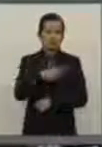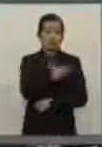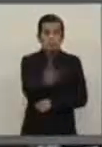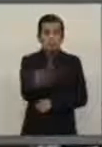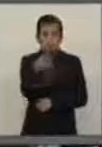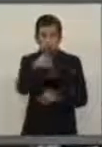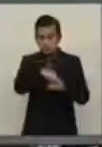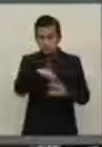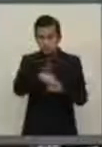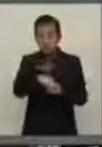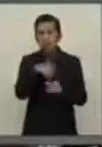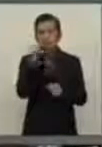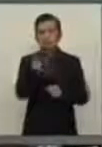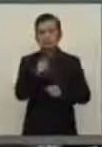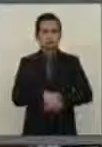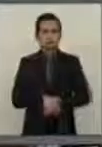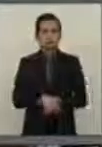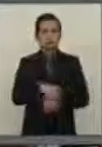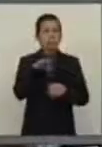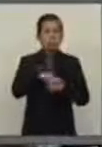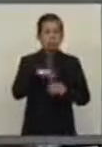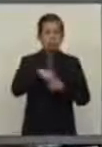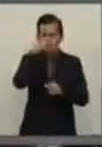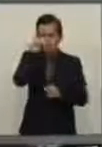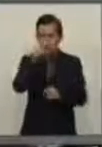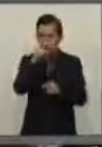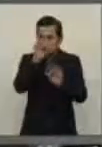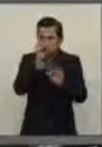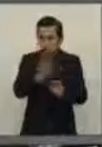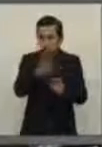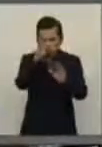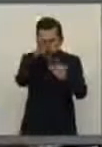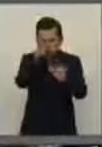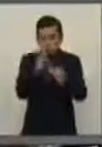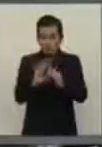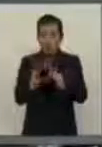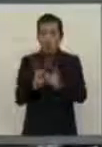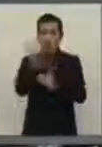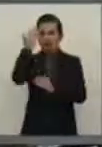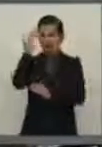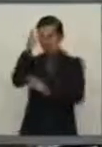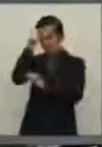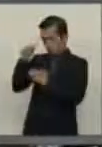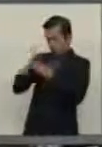se pide es en el sentido de ser congruentes con los acuerdos firmados